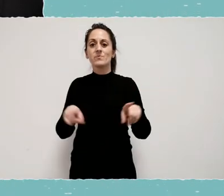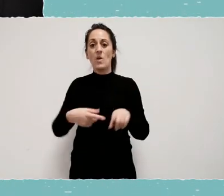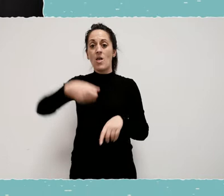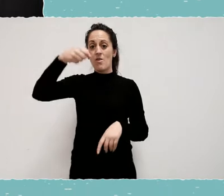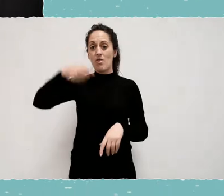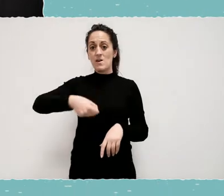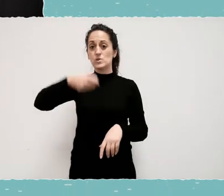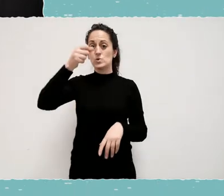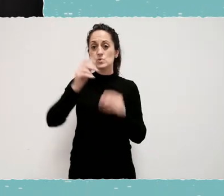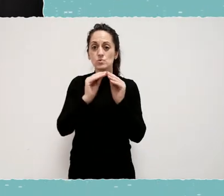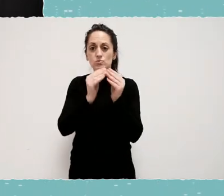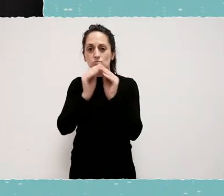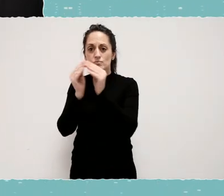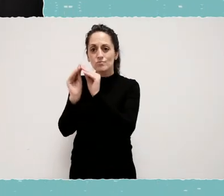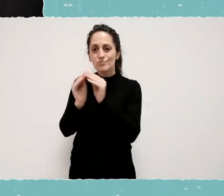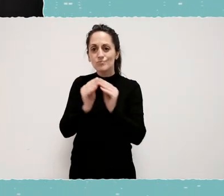estos que